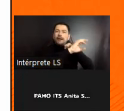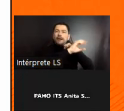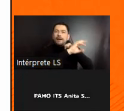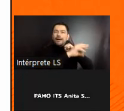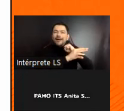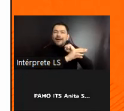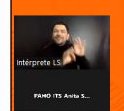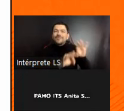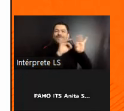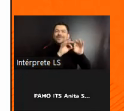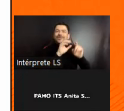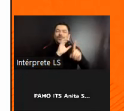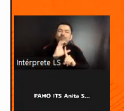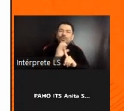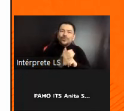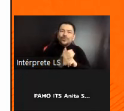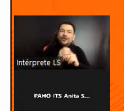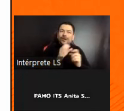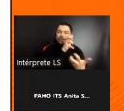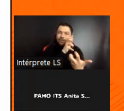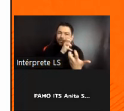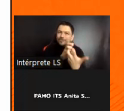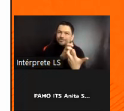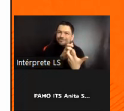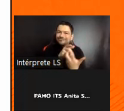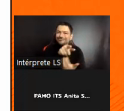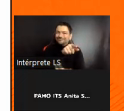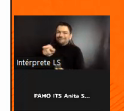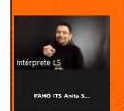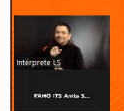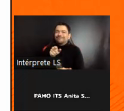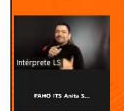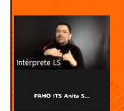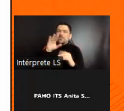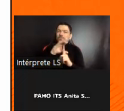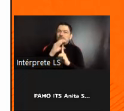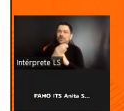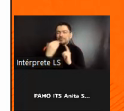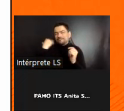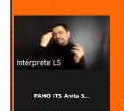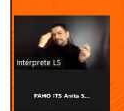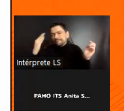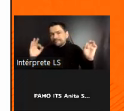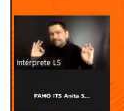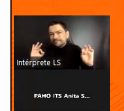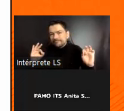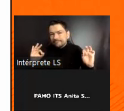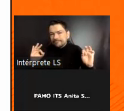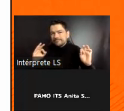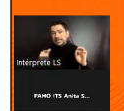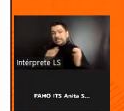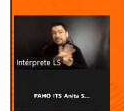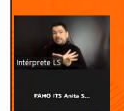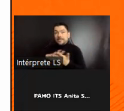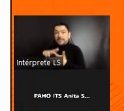y culturalmente sensible nuevamente la toma de decisiones sobre la aplicabilidad de una campaña de